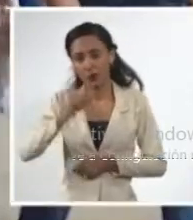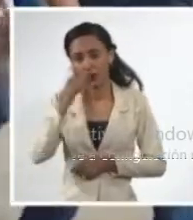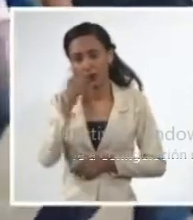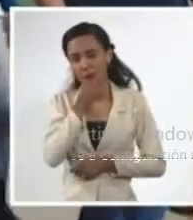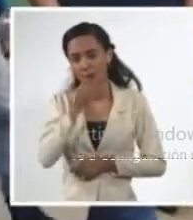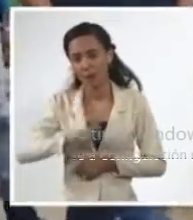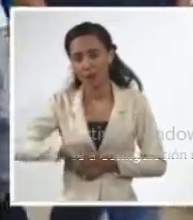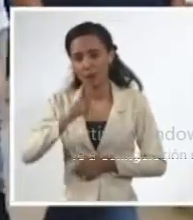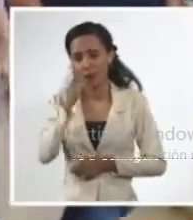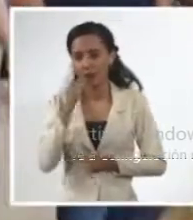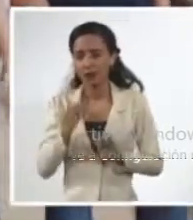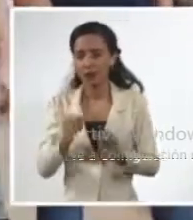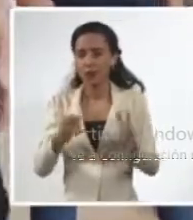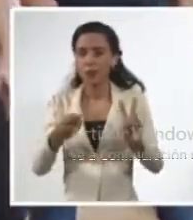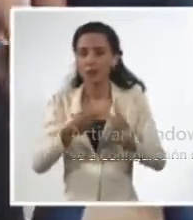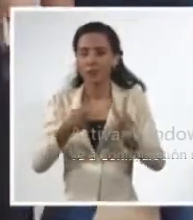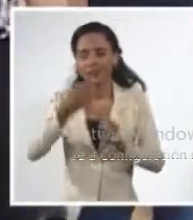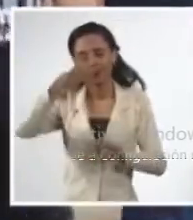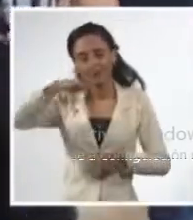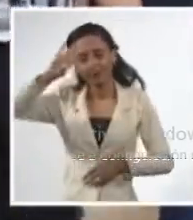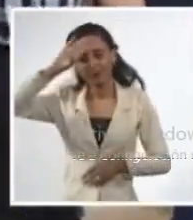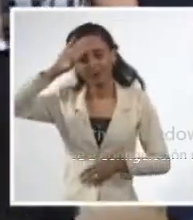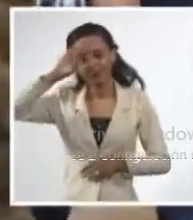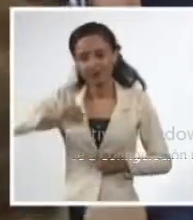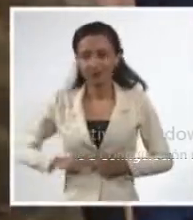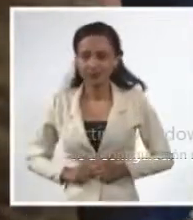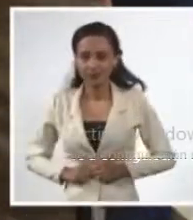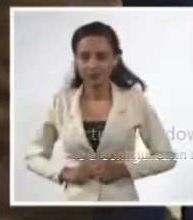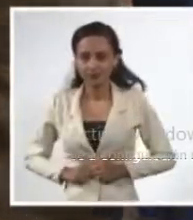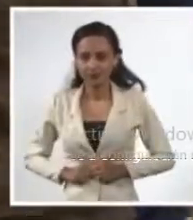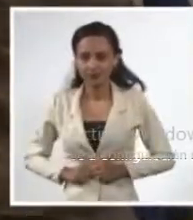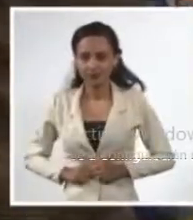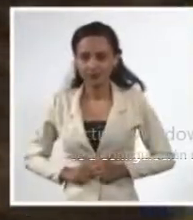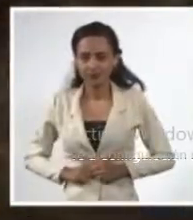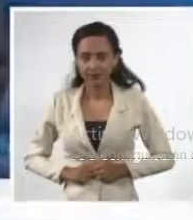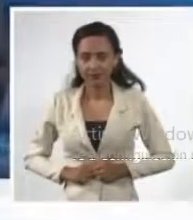Eide La Pera y Jordanis Rodríguez Laurencio, Sistema Informativo de la Televisión Cubana.